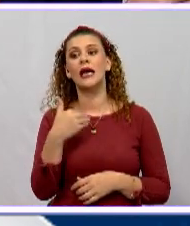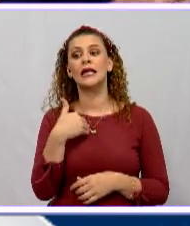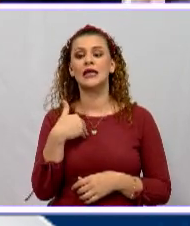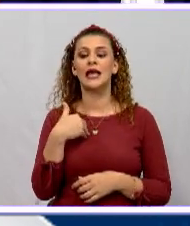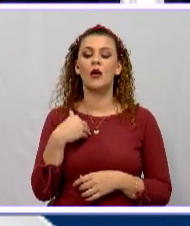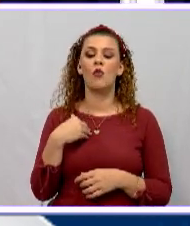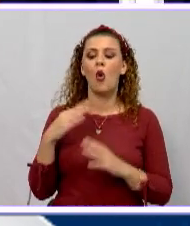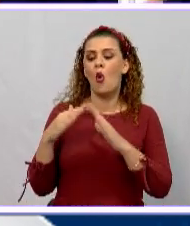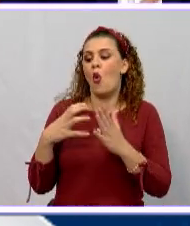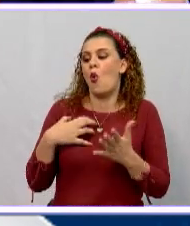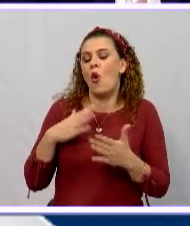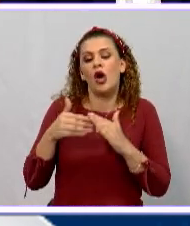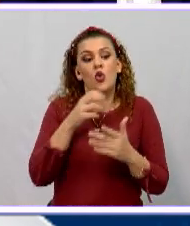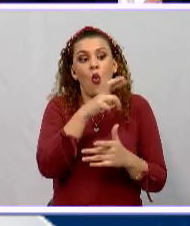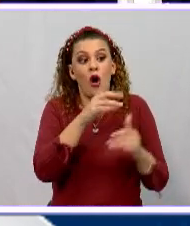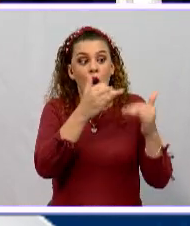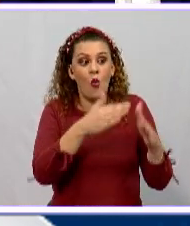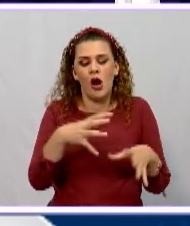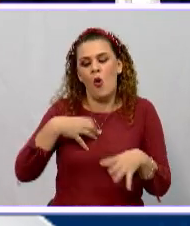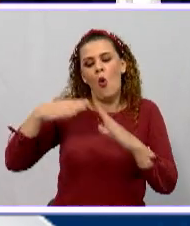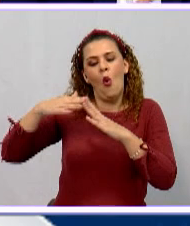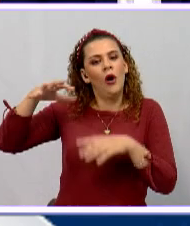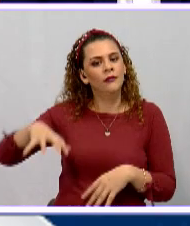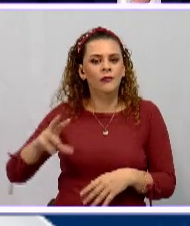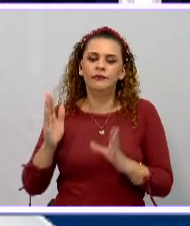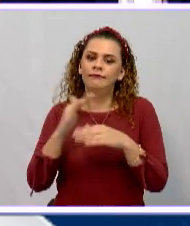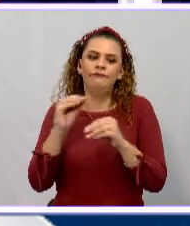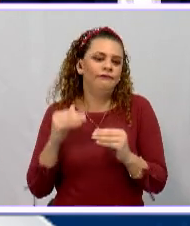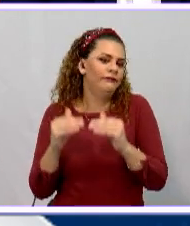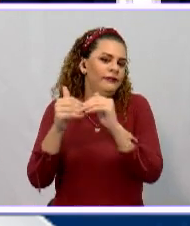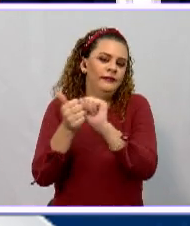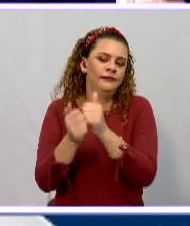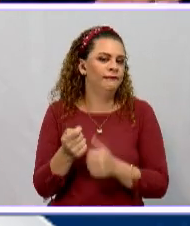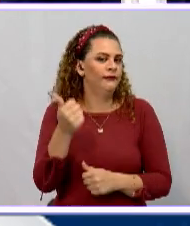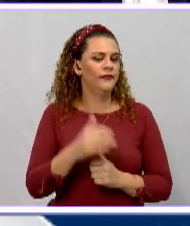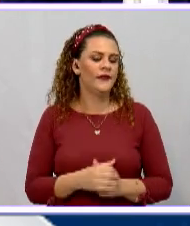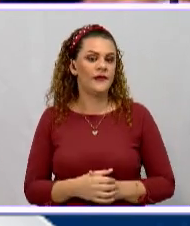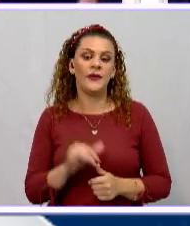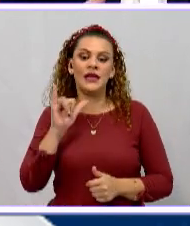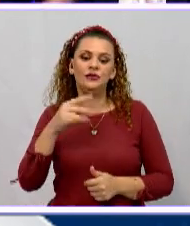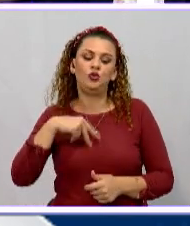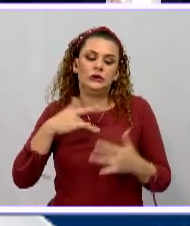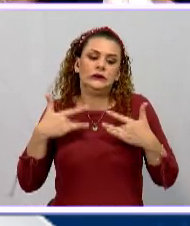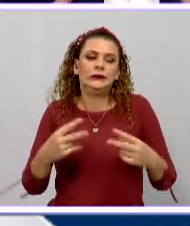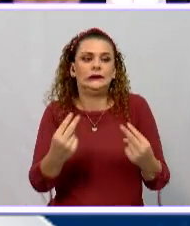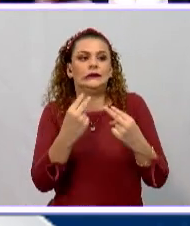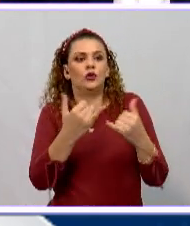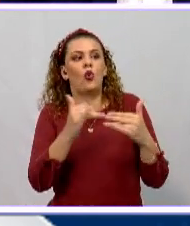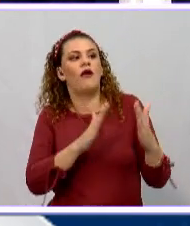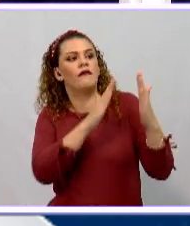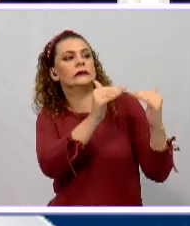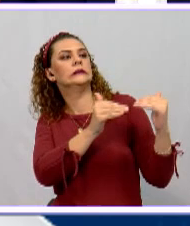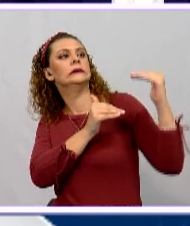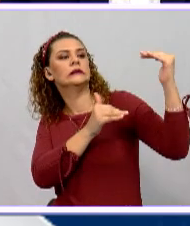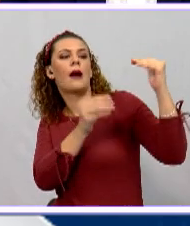una selección local y la liga local la liga de Costa Rica no tiene nivel competitivo Y eso nos desnuda cuando jugamos frente a